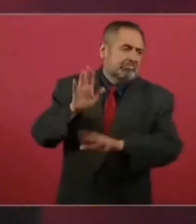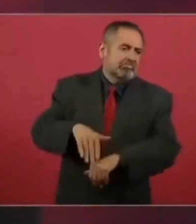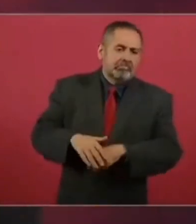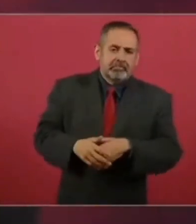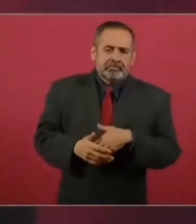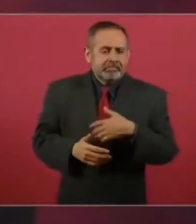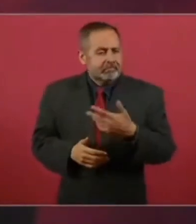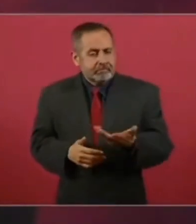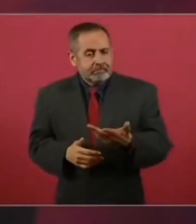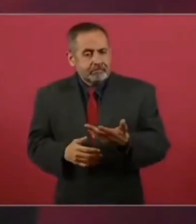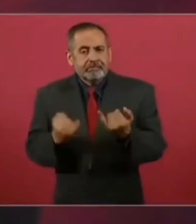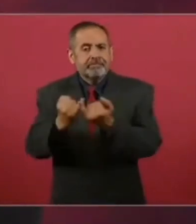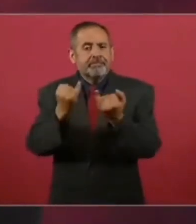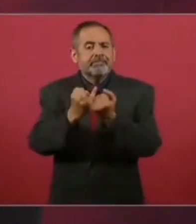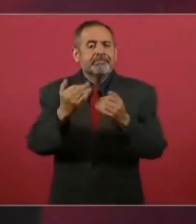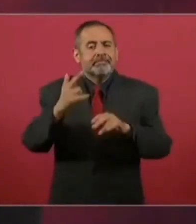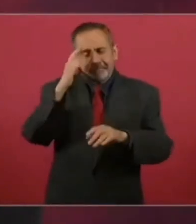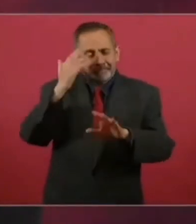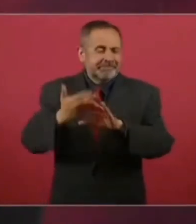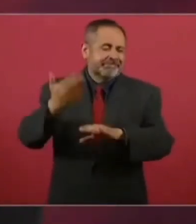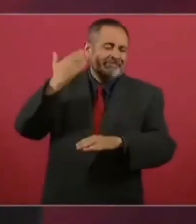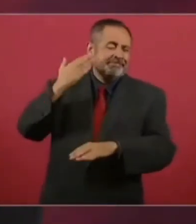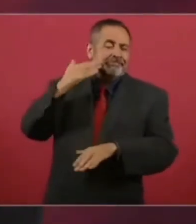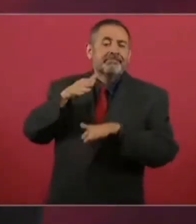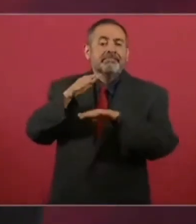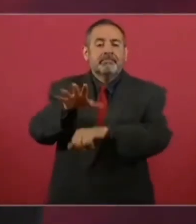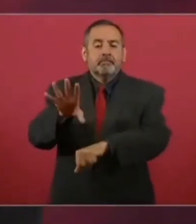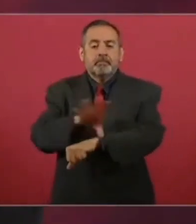de que se nacionalizara la industria eléctrica.